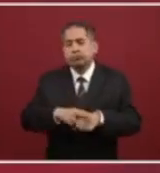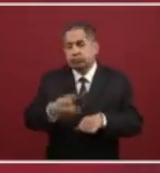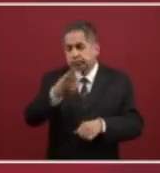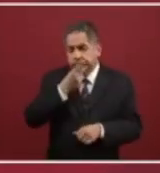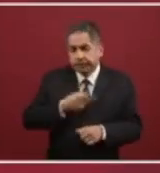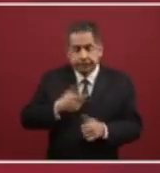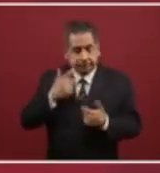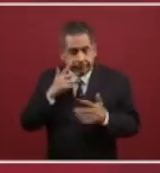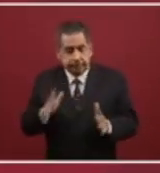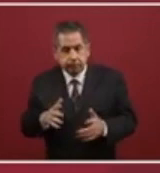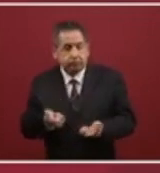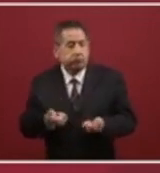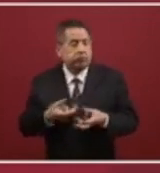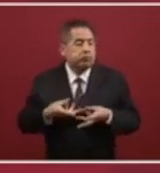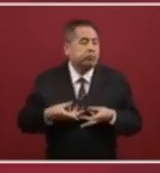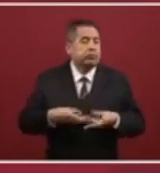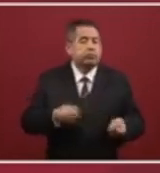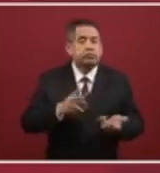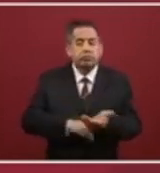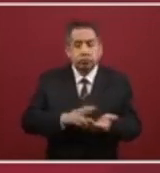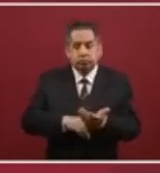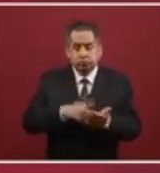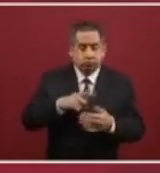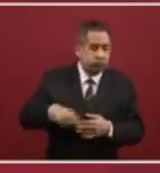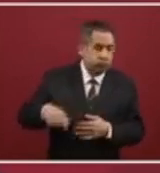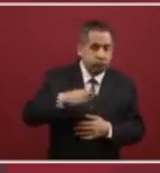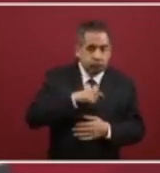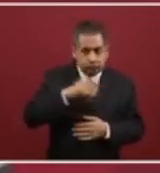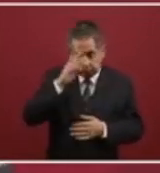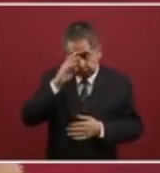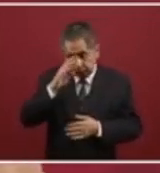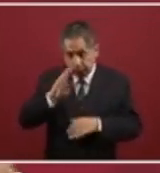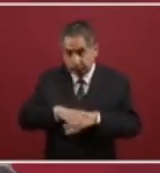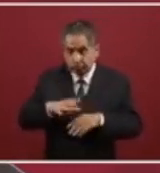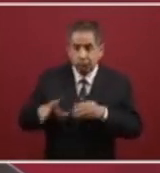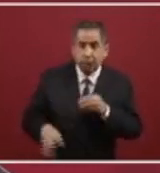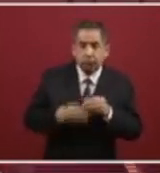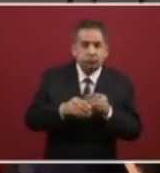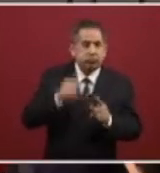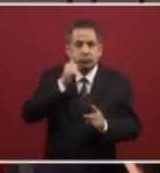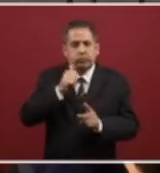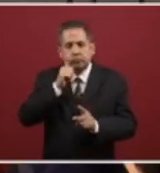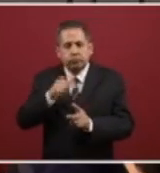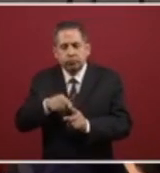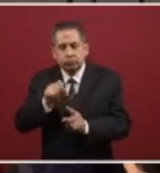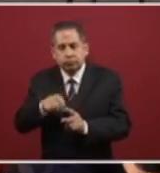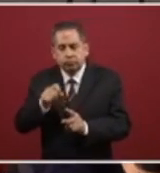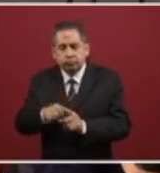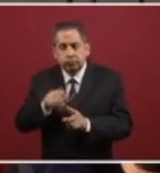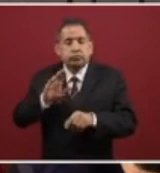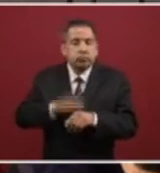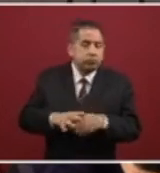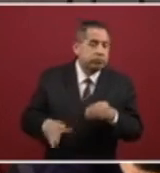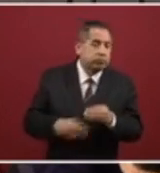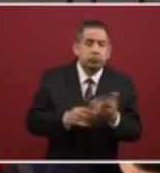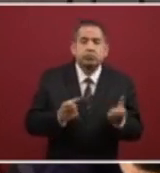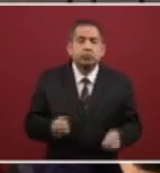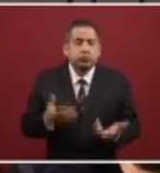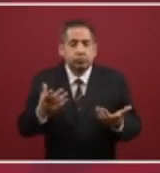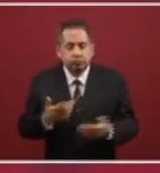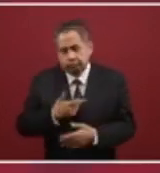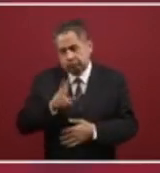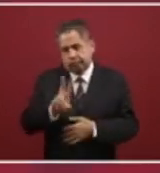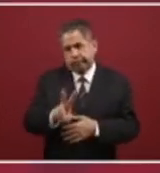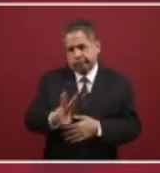lo que les cuesta a los estados esto, pero que sea adicional, no lo que siempre hemos hecho. Eso lo sabré el día viernes.